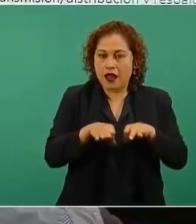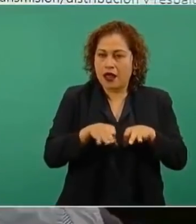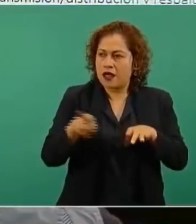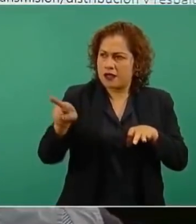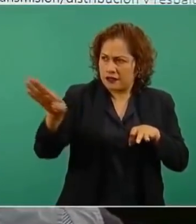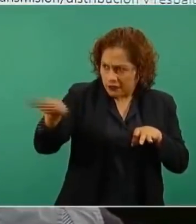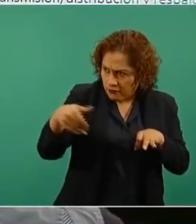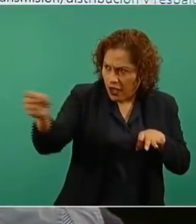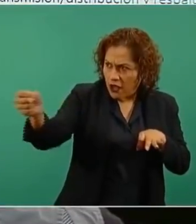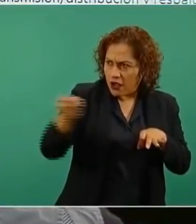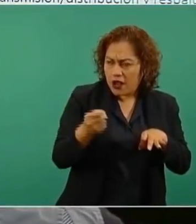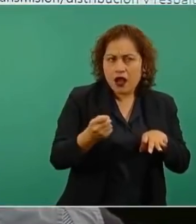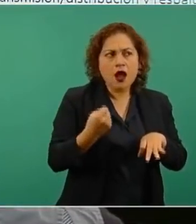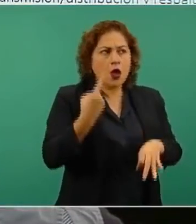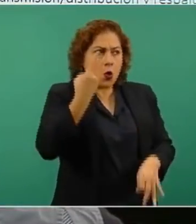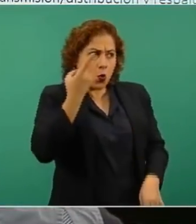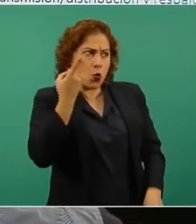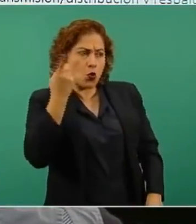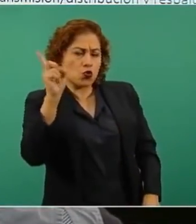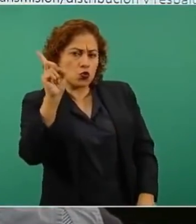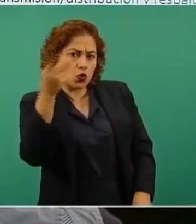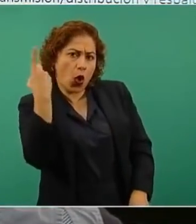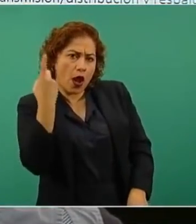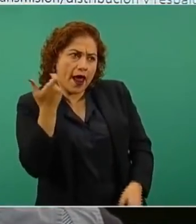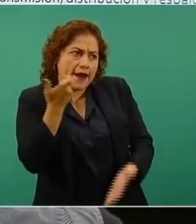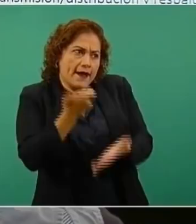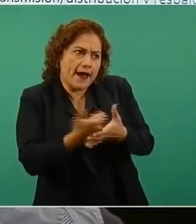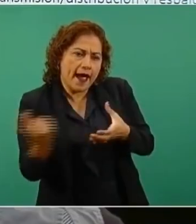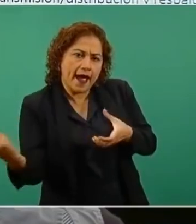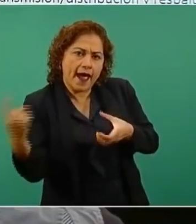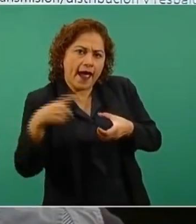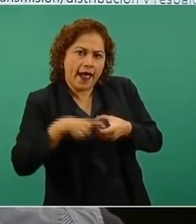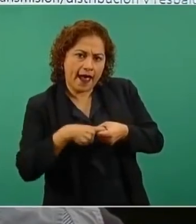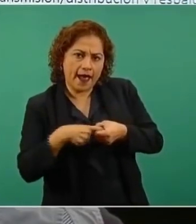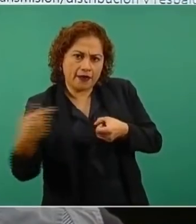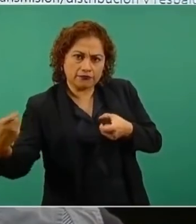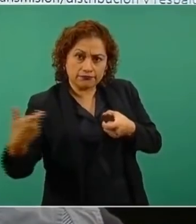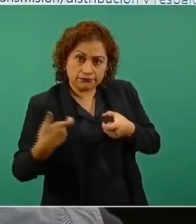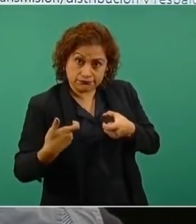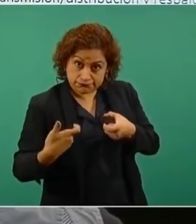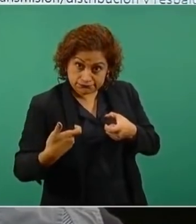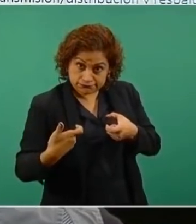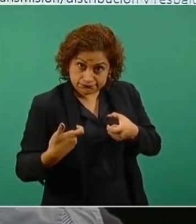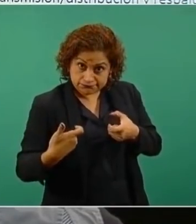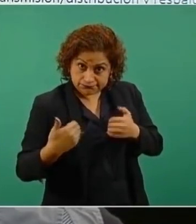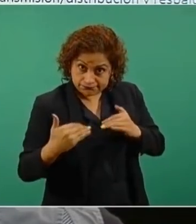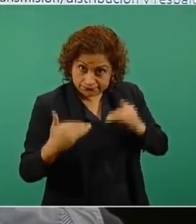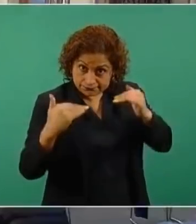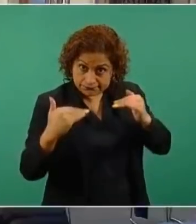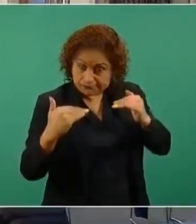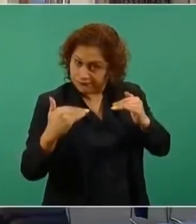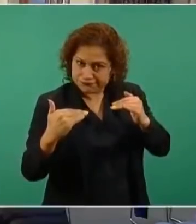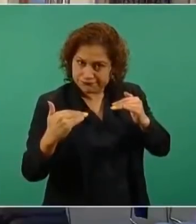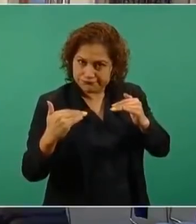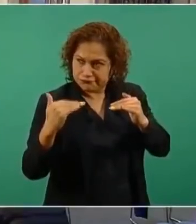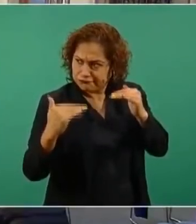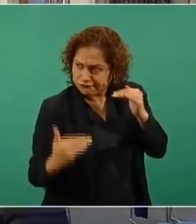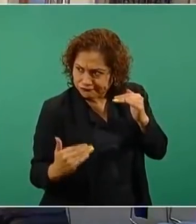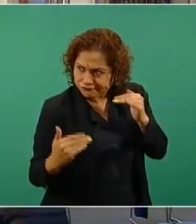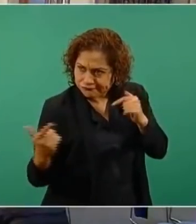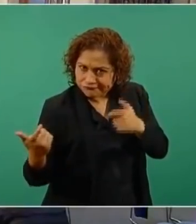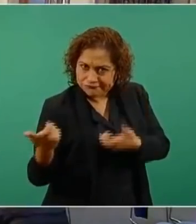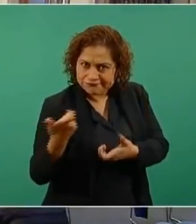sociedad, con $1, con $5. Y tan es una cosa que no es,